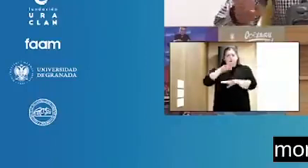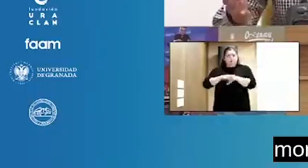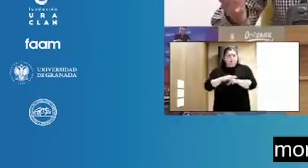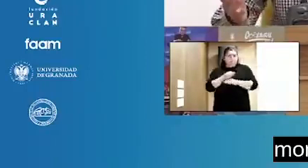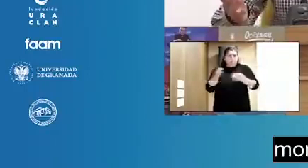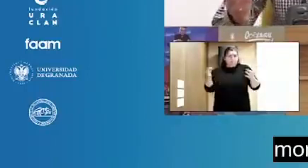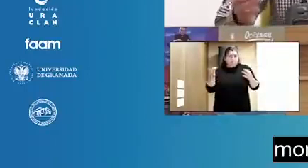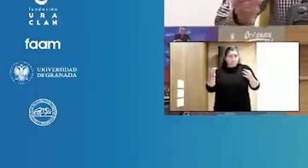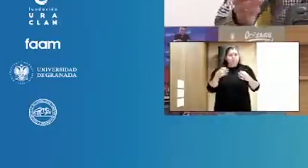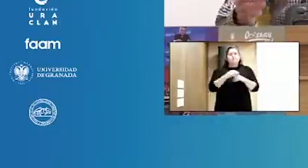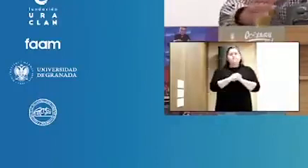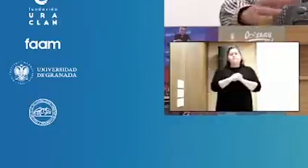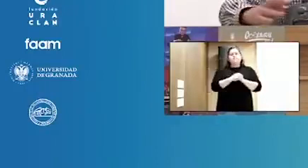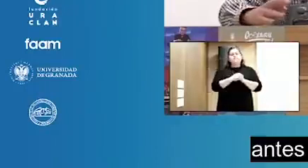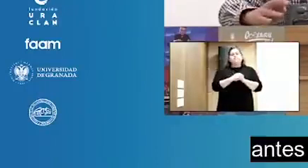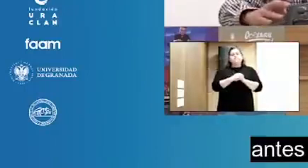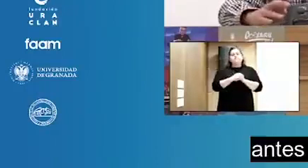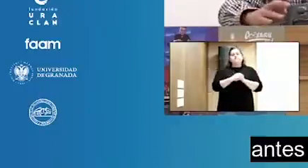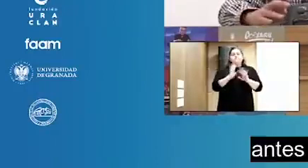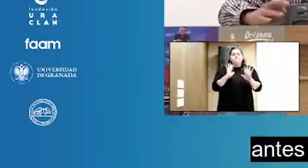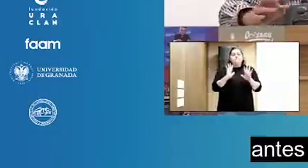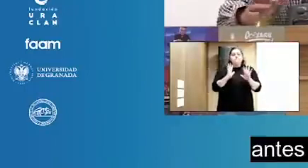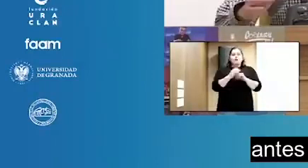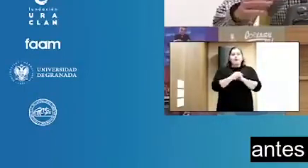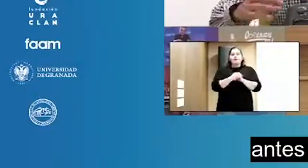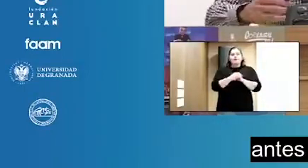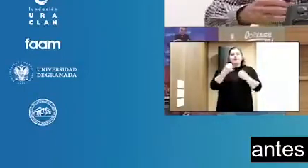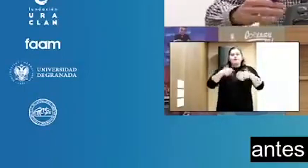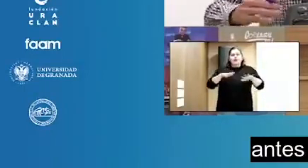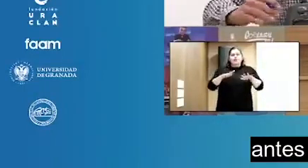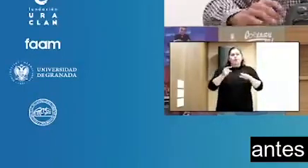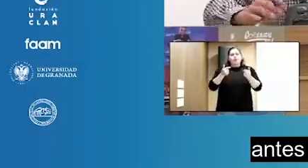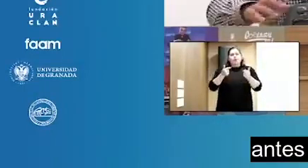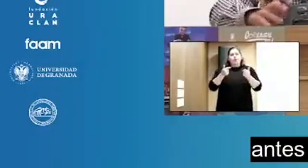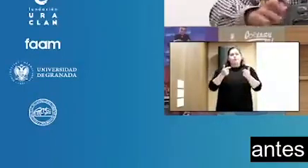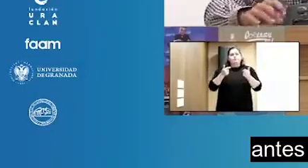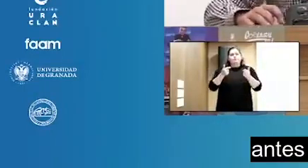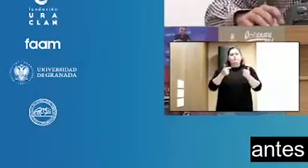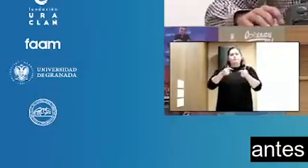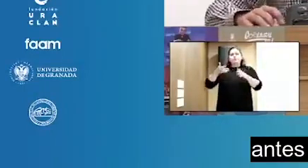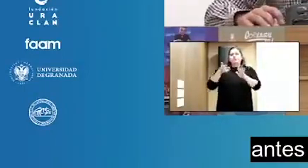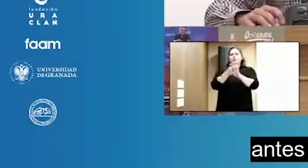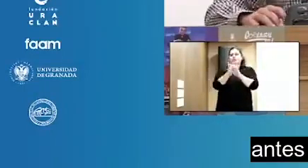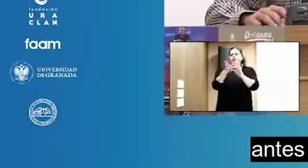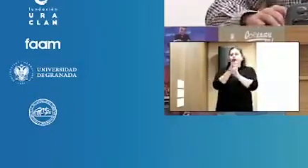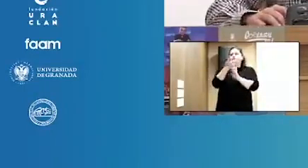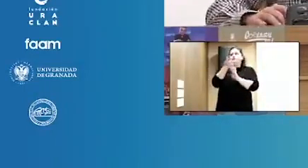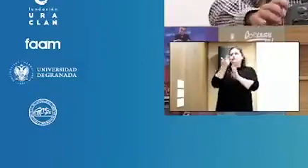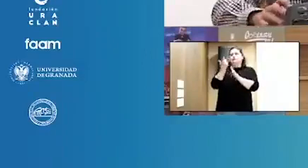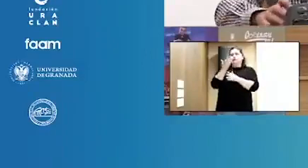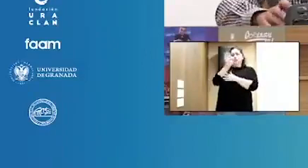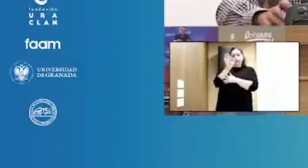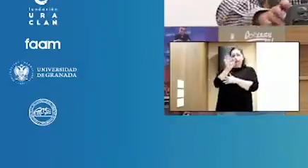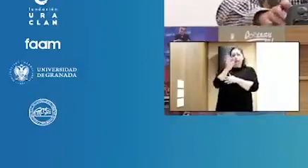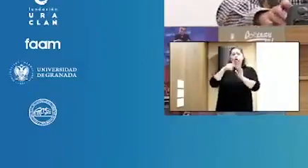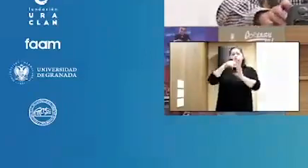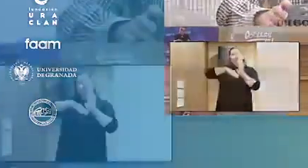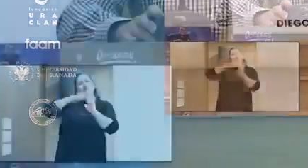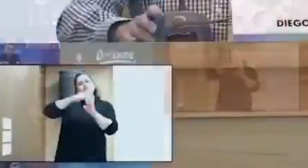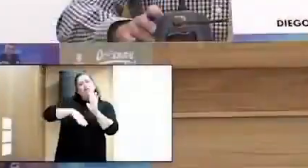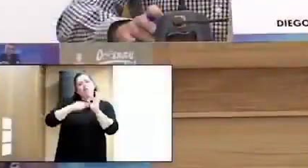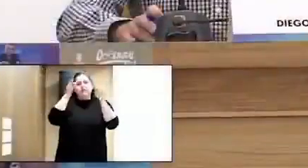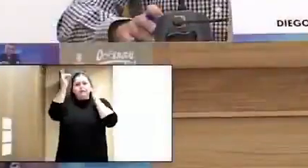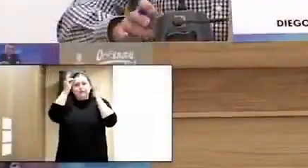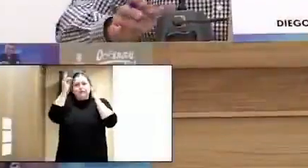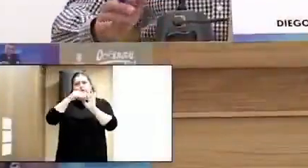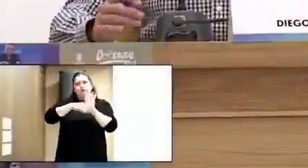en ese momento, que sean necesarios. Así que, yo antes de pasar un poco a presentaros la programación en sí